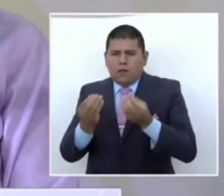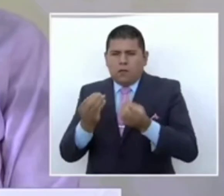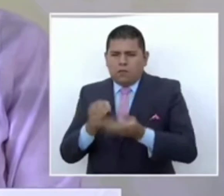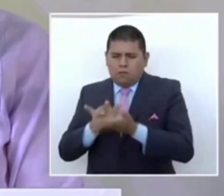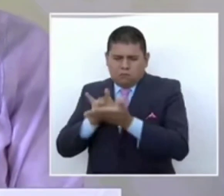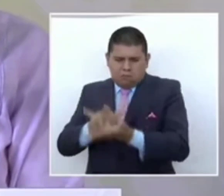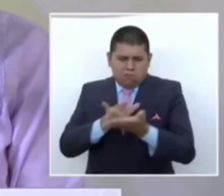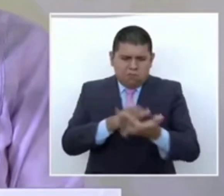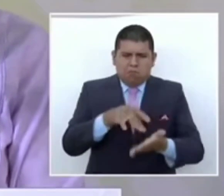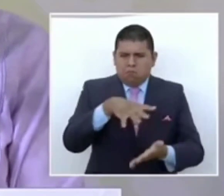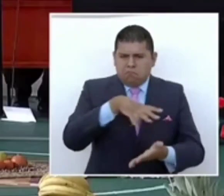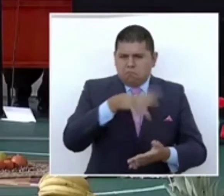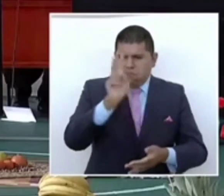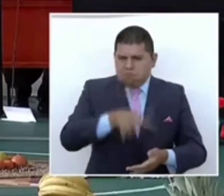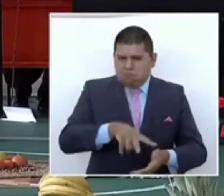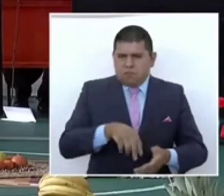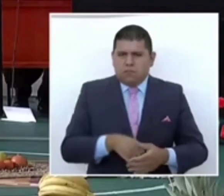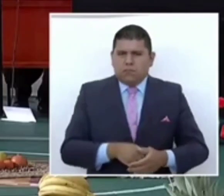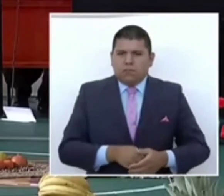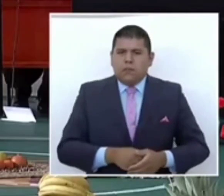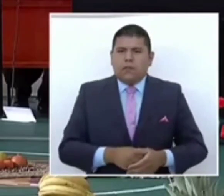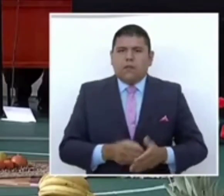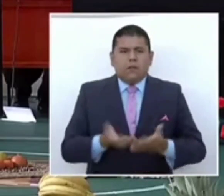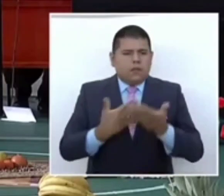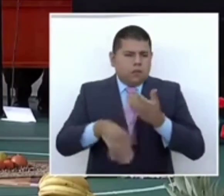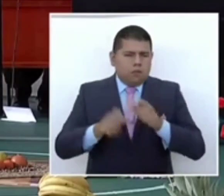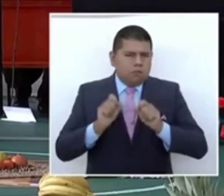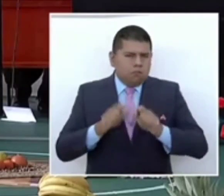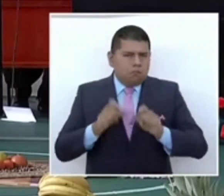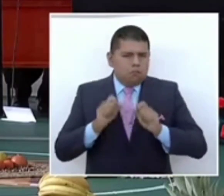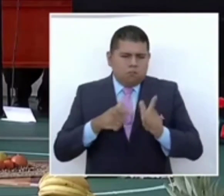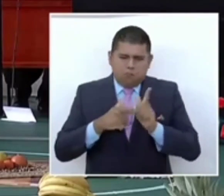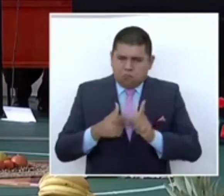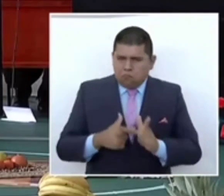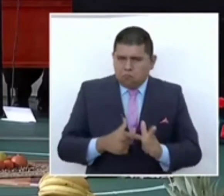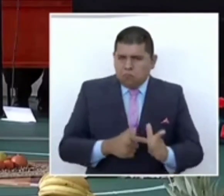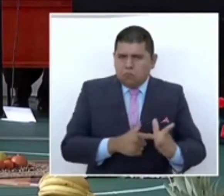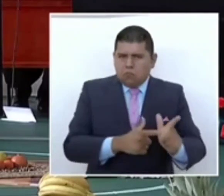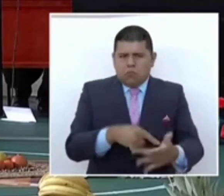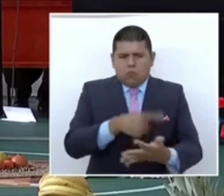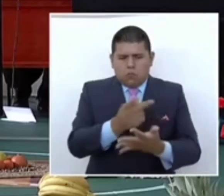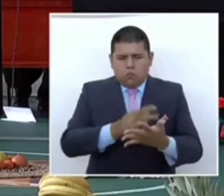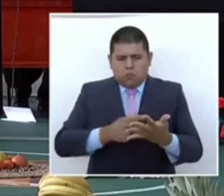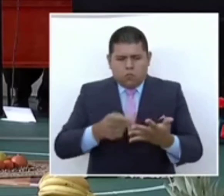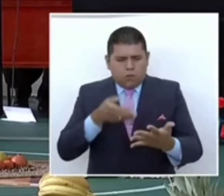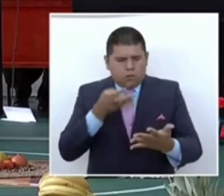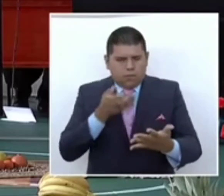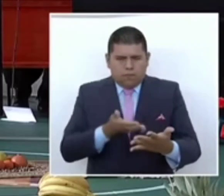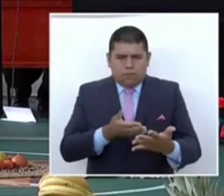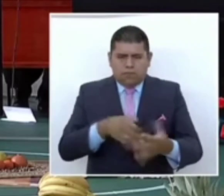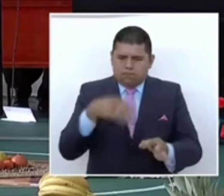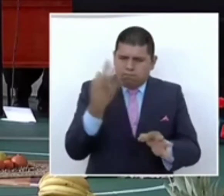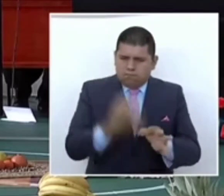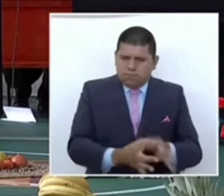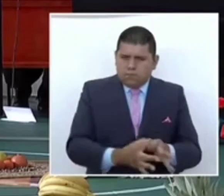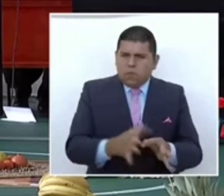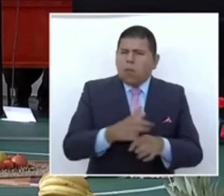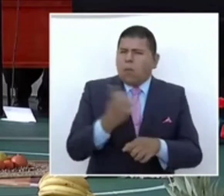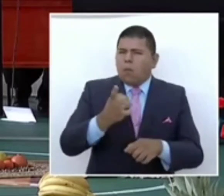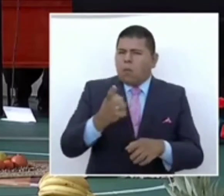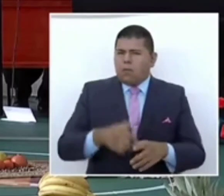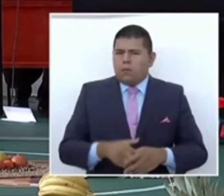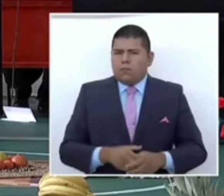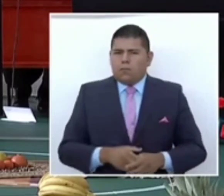apoyos y va a seguir este plan porque